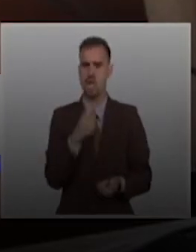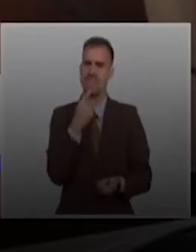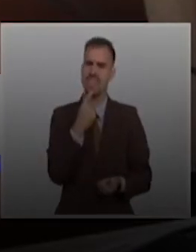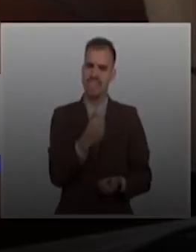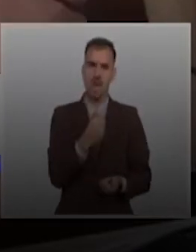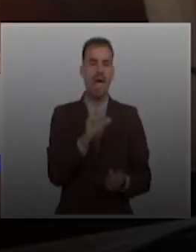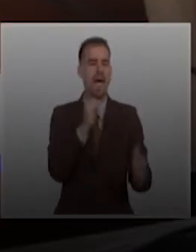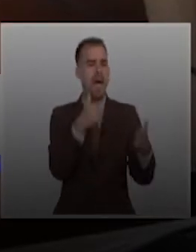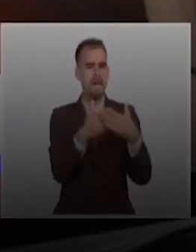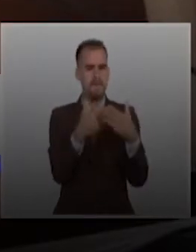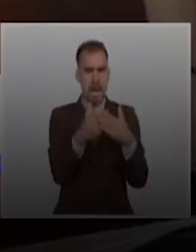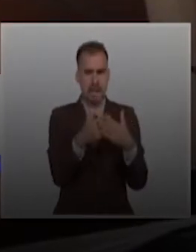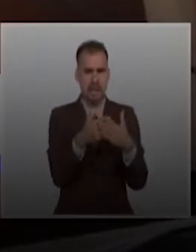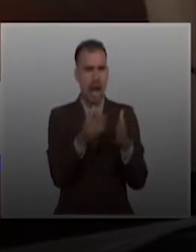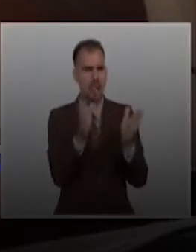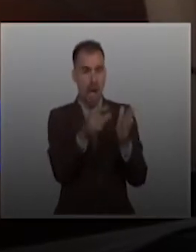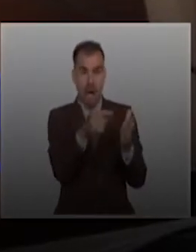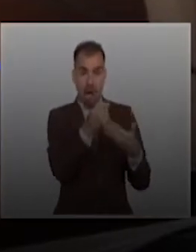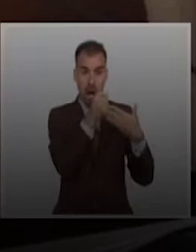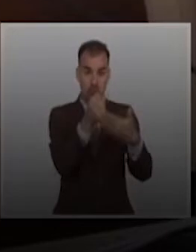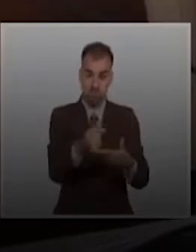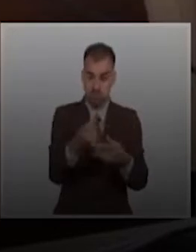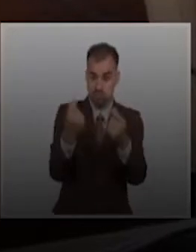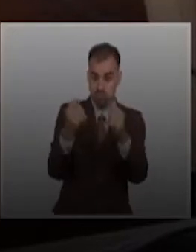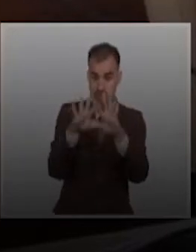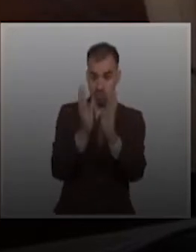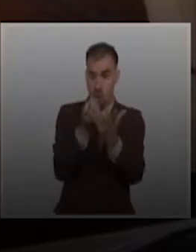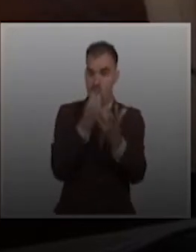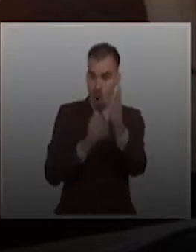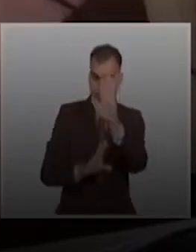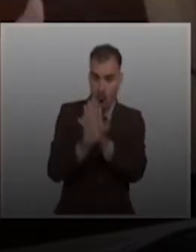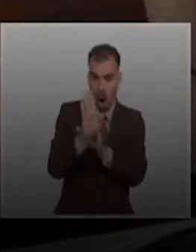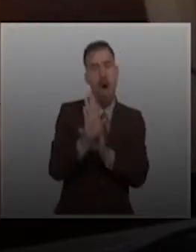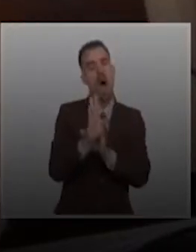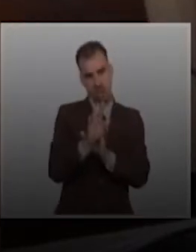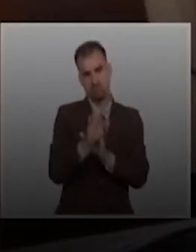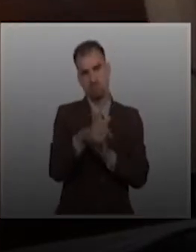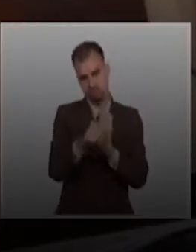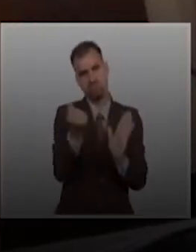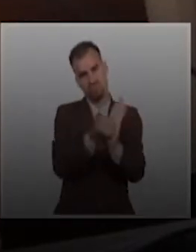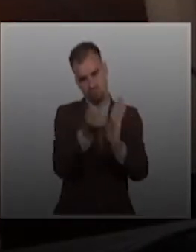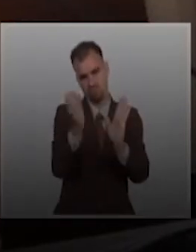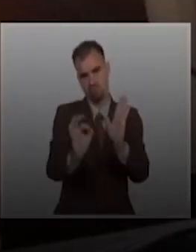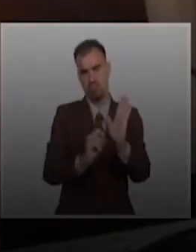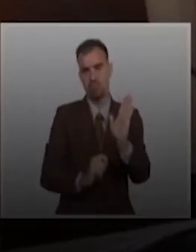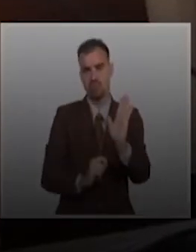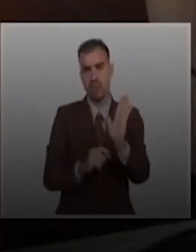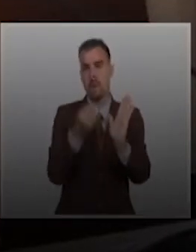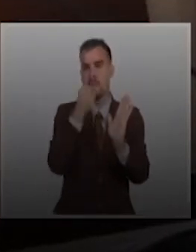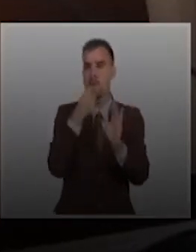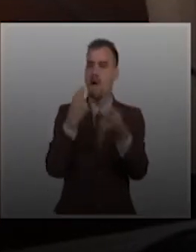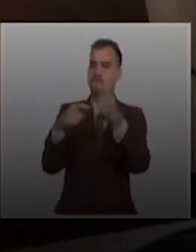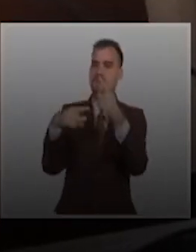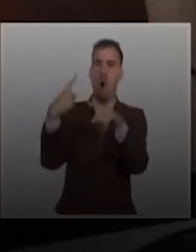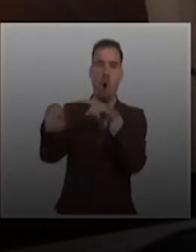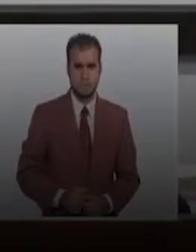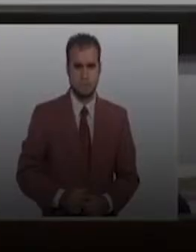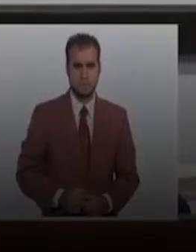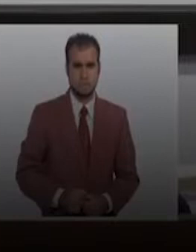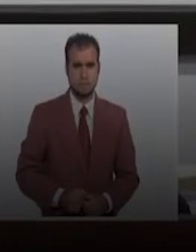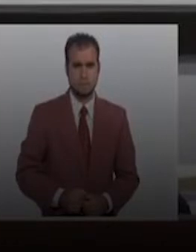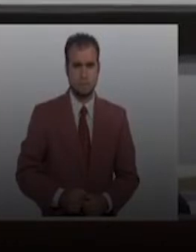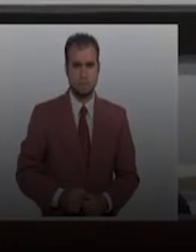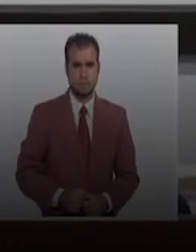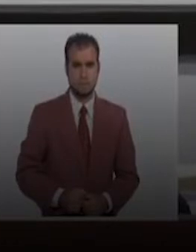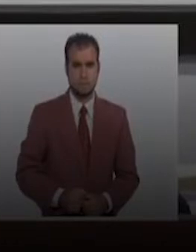empresa que aporten a la estrategia de transformación productiva del país, la inserción internacional y la satisfacción de las demandas de la población.